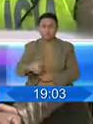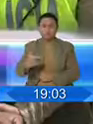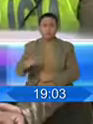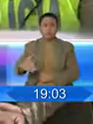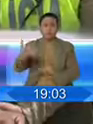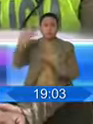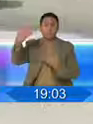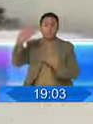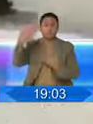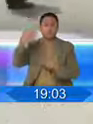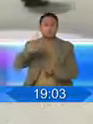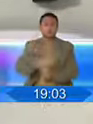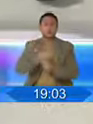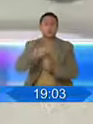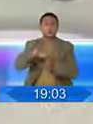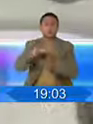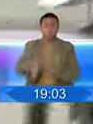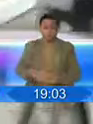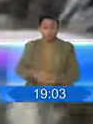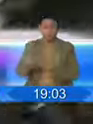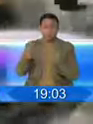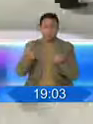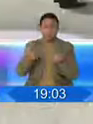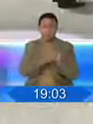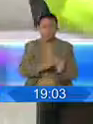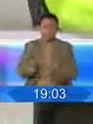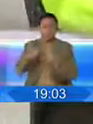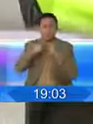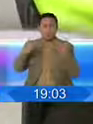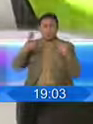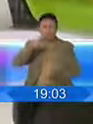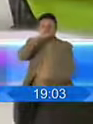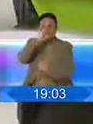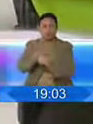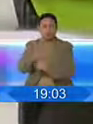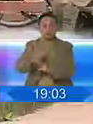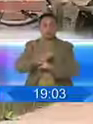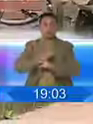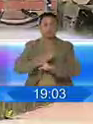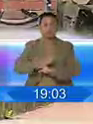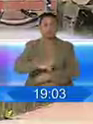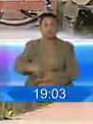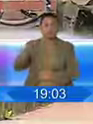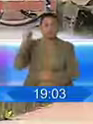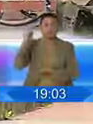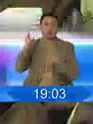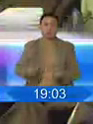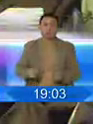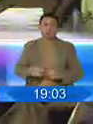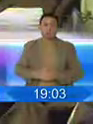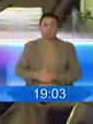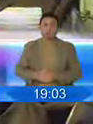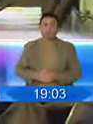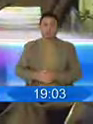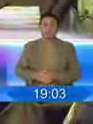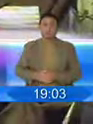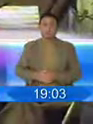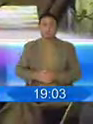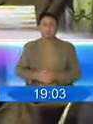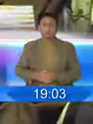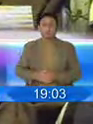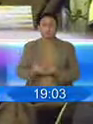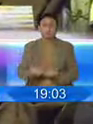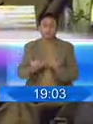de seguridad ciudadana y control del orden público que esté orientada a la defensa de los derechos humanos. Hoy venimos y salimos